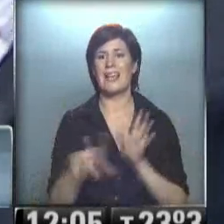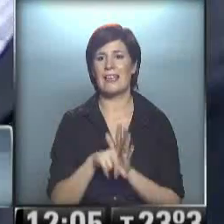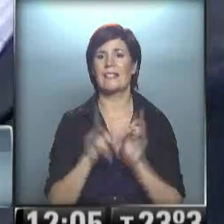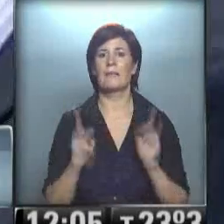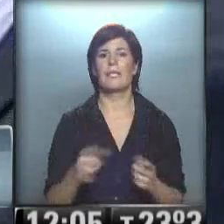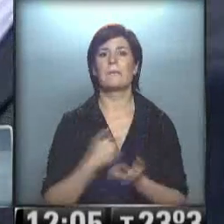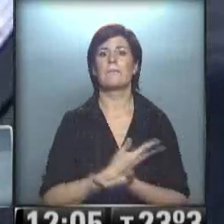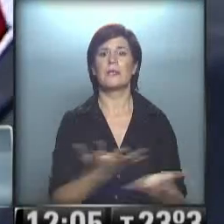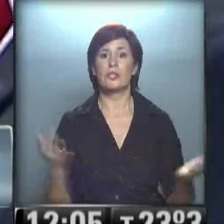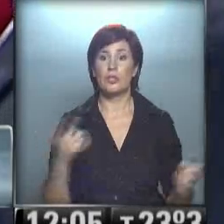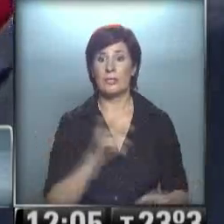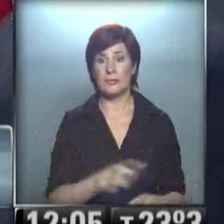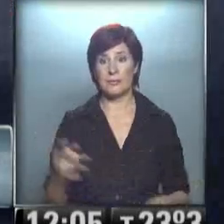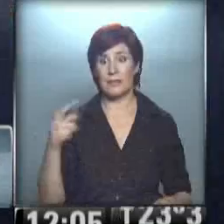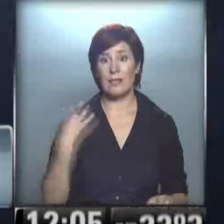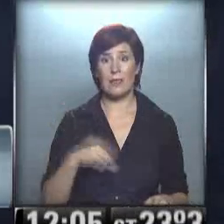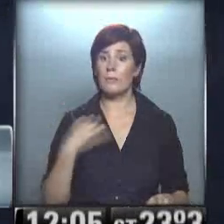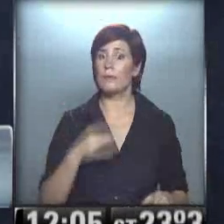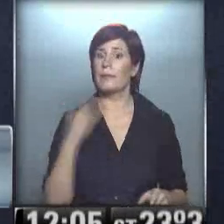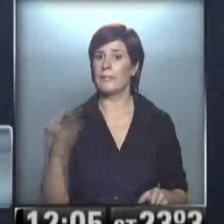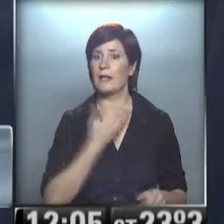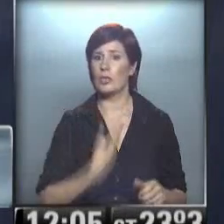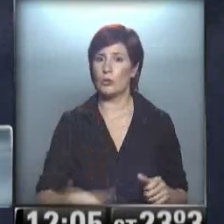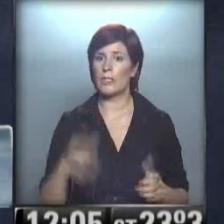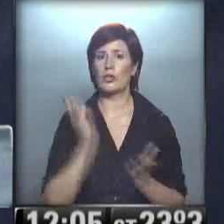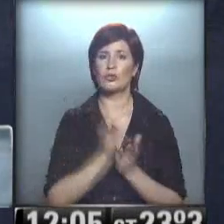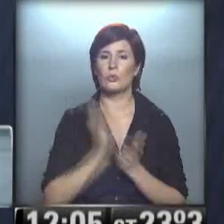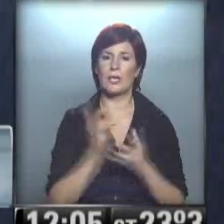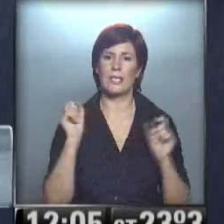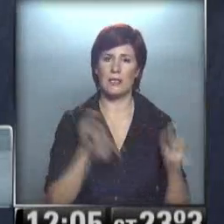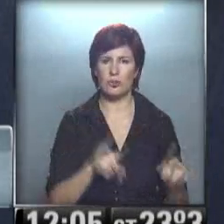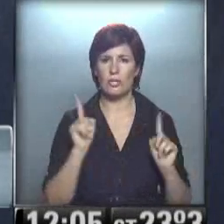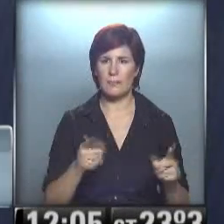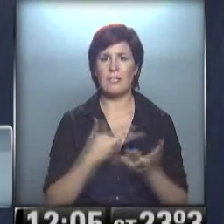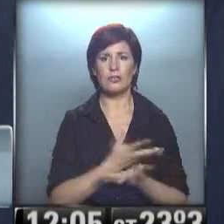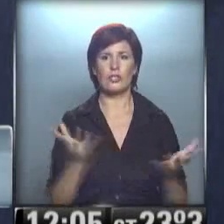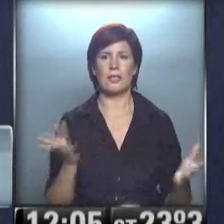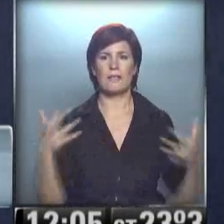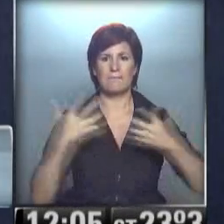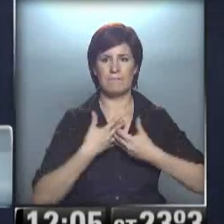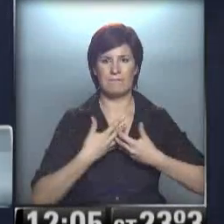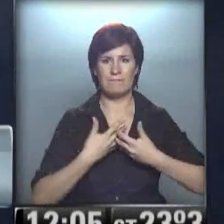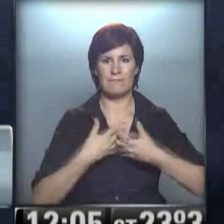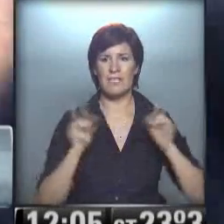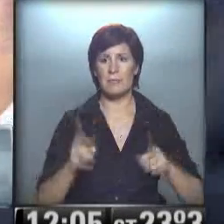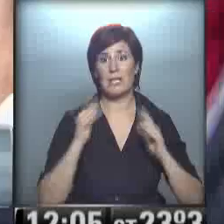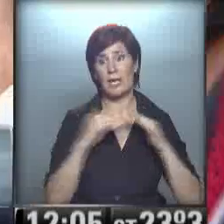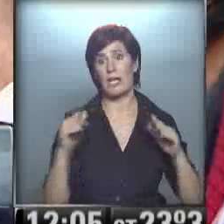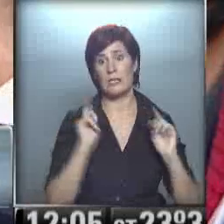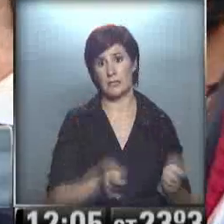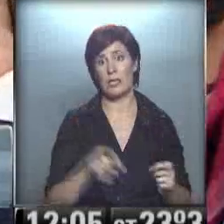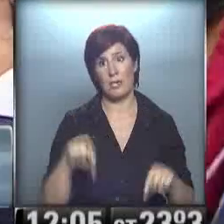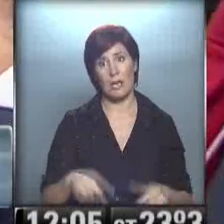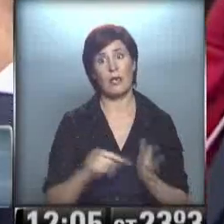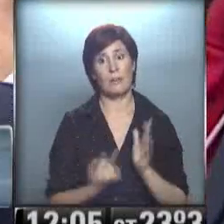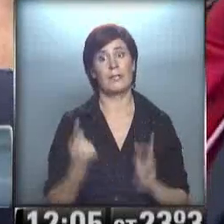ciudadanos exijan a los gobiernos mayores derechos y la inclusión social, en este caso la inclusión habitacional, que es un déficit importante